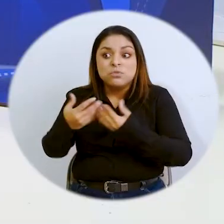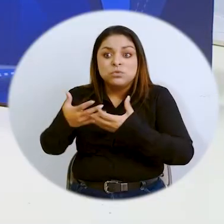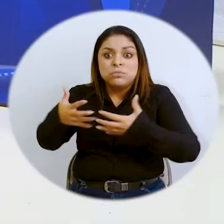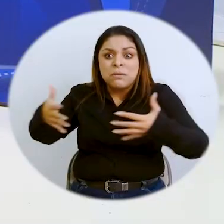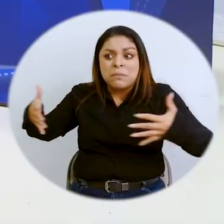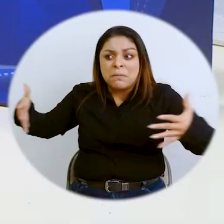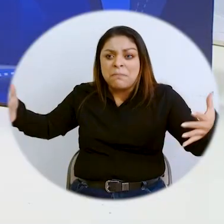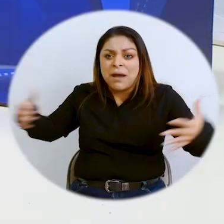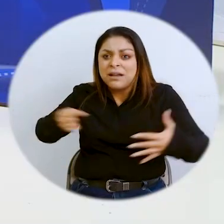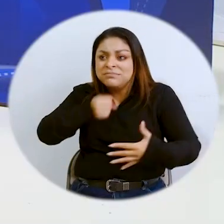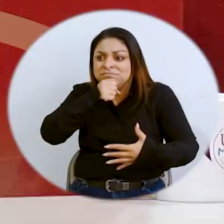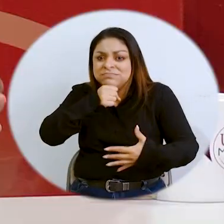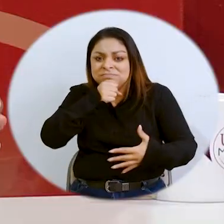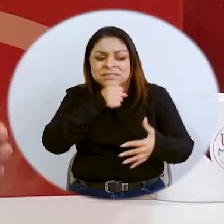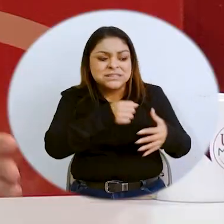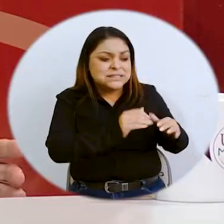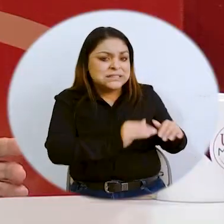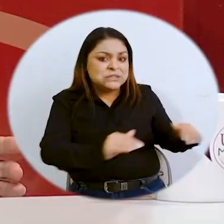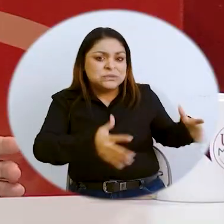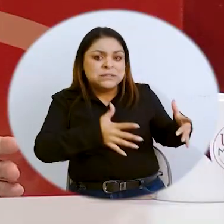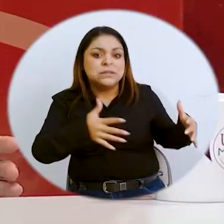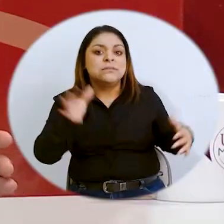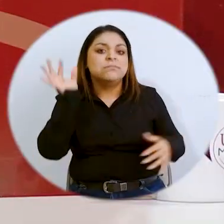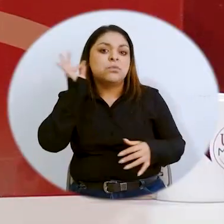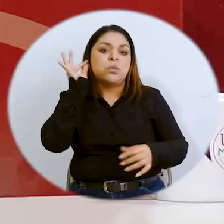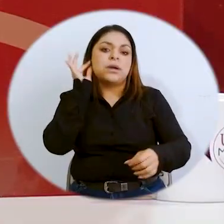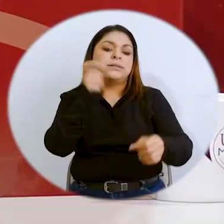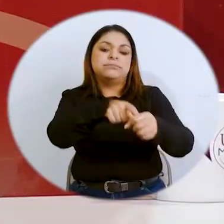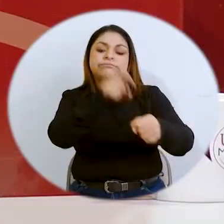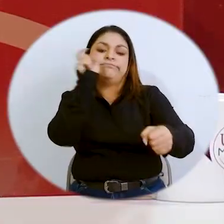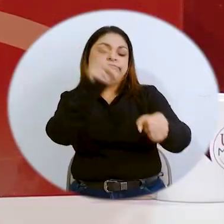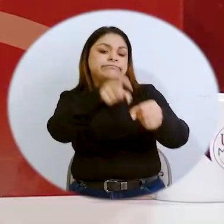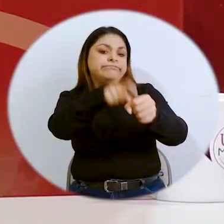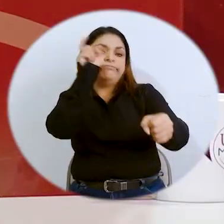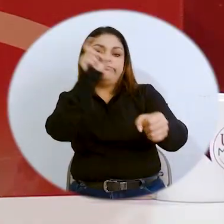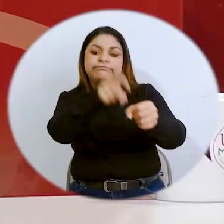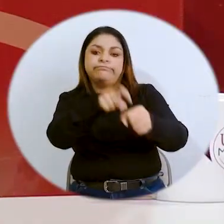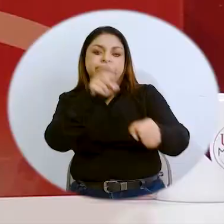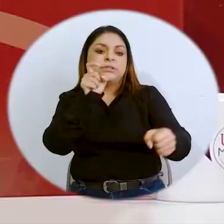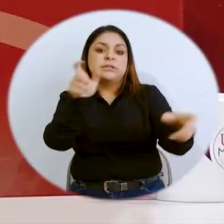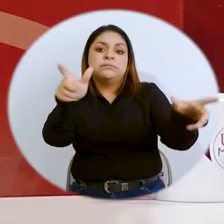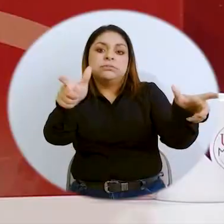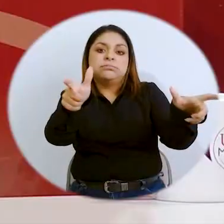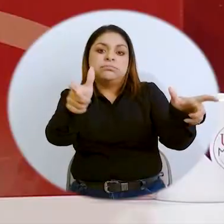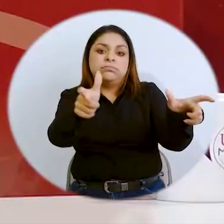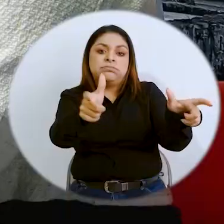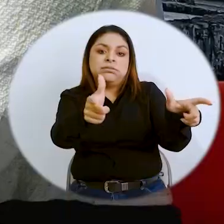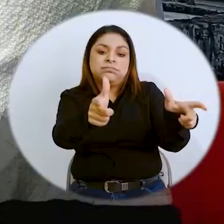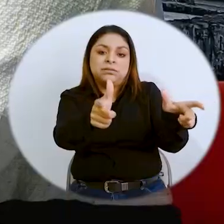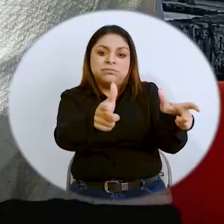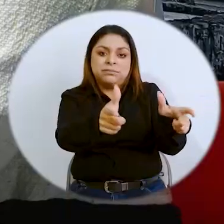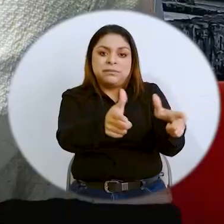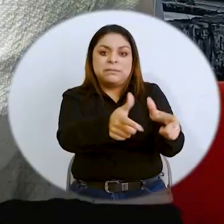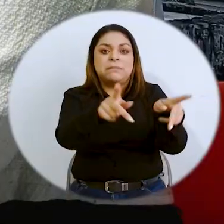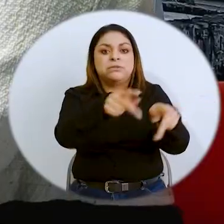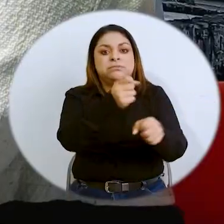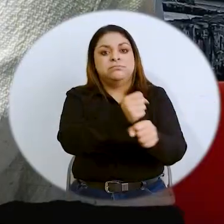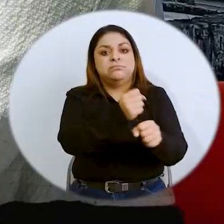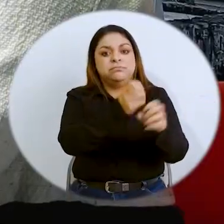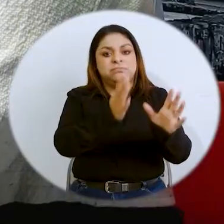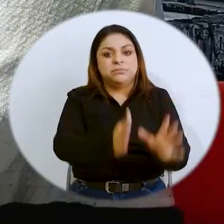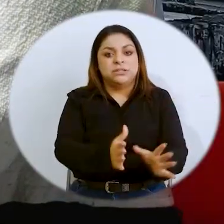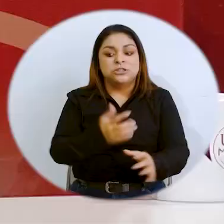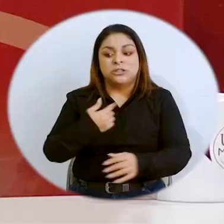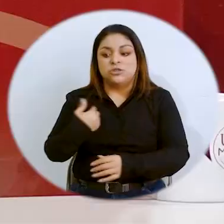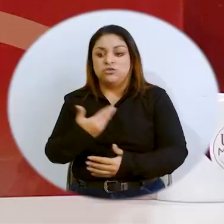personas adultas mayores que cuidar y niños que cuidar, las mujeres se van saliendo al mercado, el mercado laboral es más pequeño, más personas